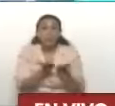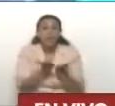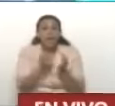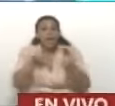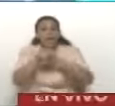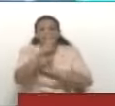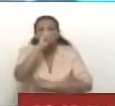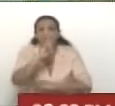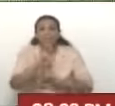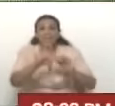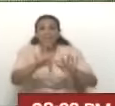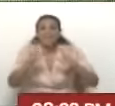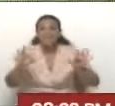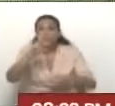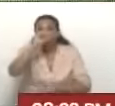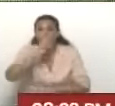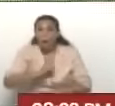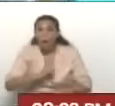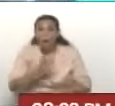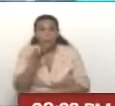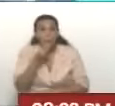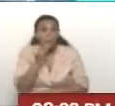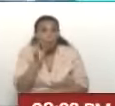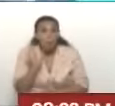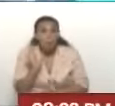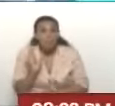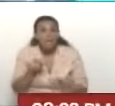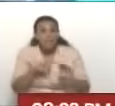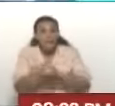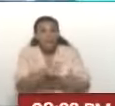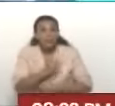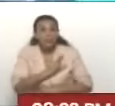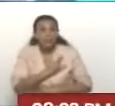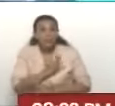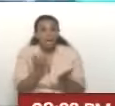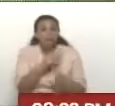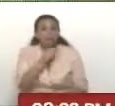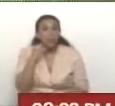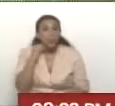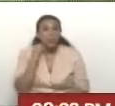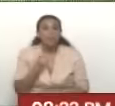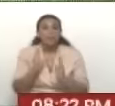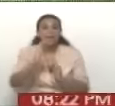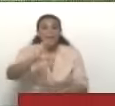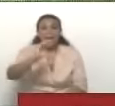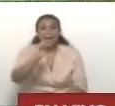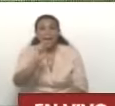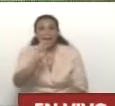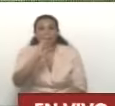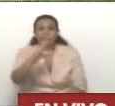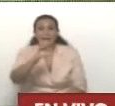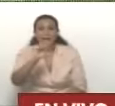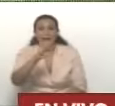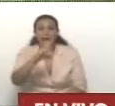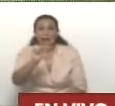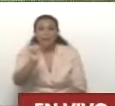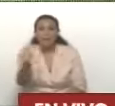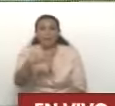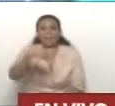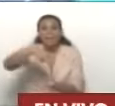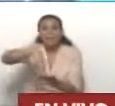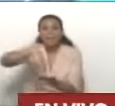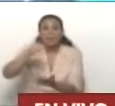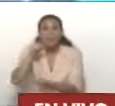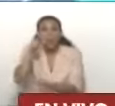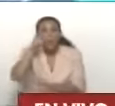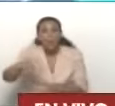en el seminario? A los 18 años. Chamito, vale, jovencito. ¿Tú naciste dónde? Yo nací en Caicara de Maturín. Caicara de